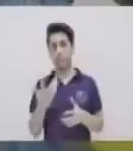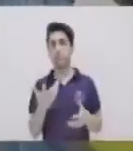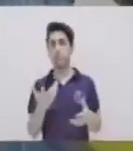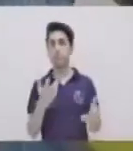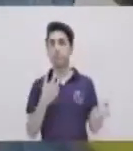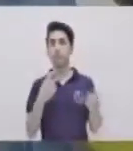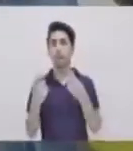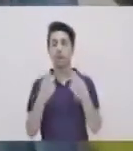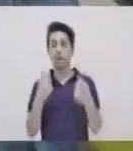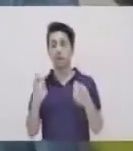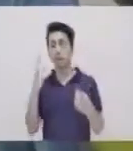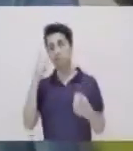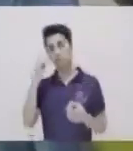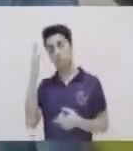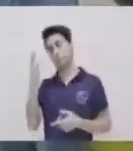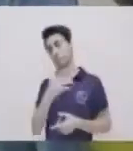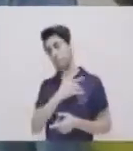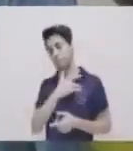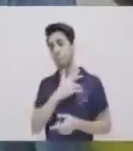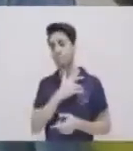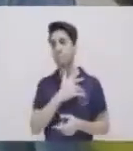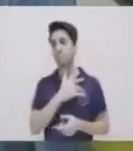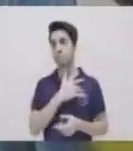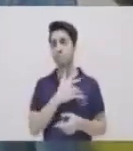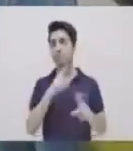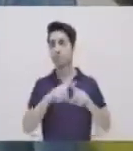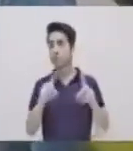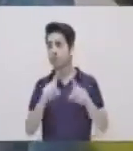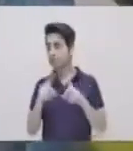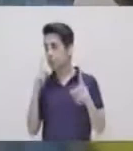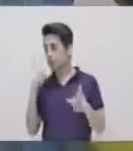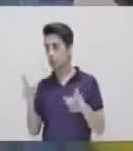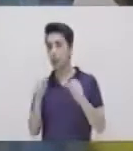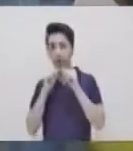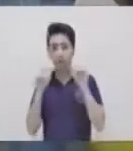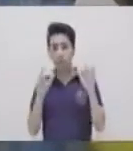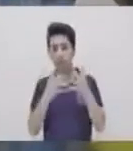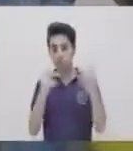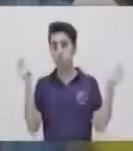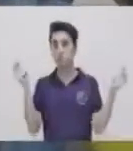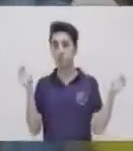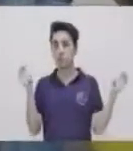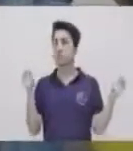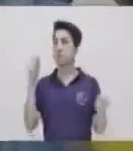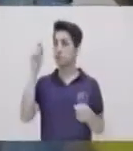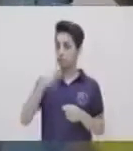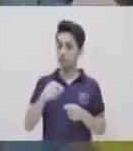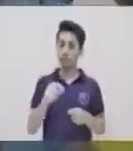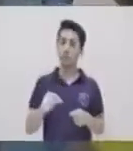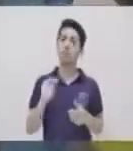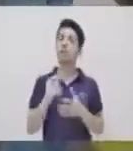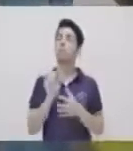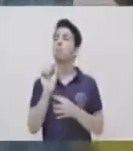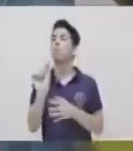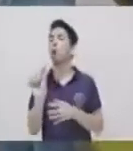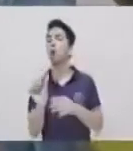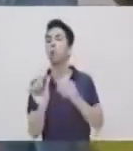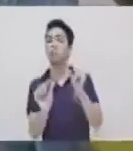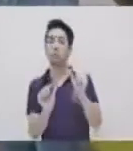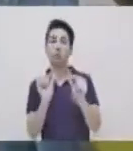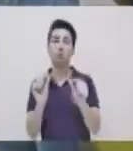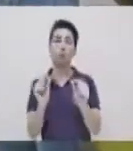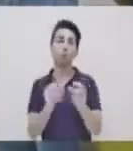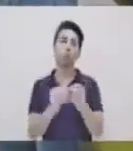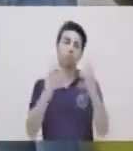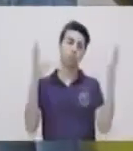hoy, habernos ayudado a realizar conciencia sobre las especies que están desapareciendo, porque definitivamente estas solo son algunas